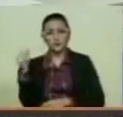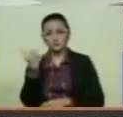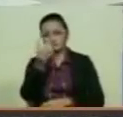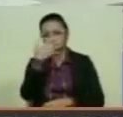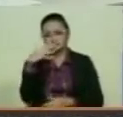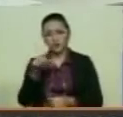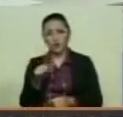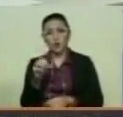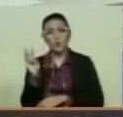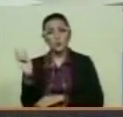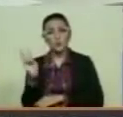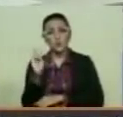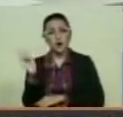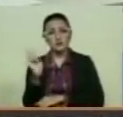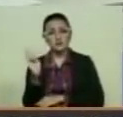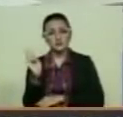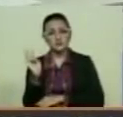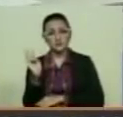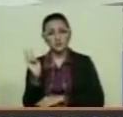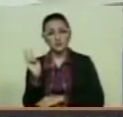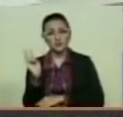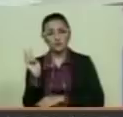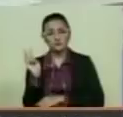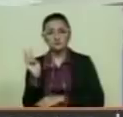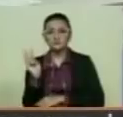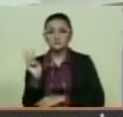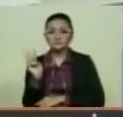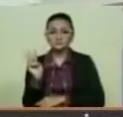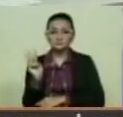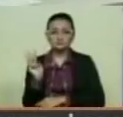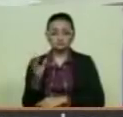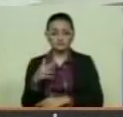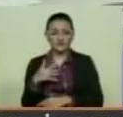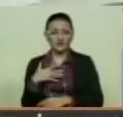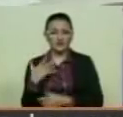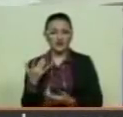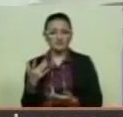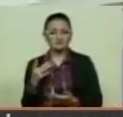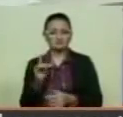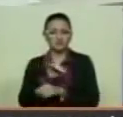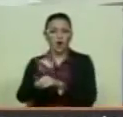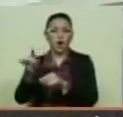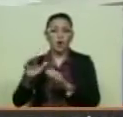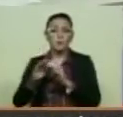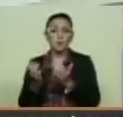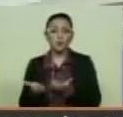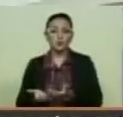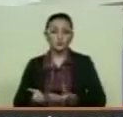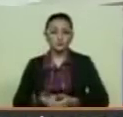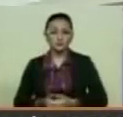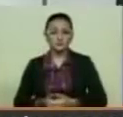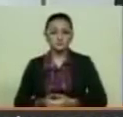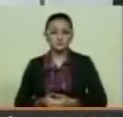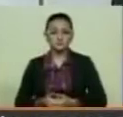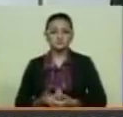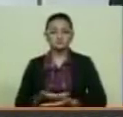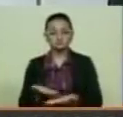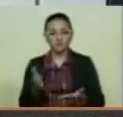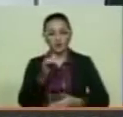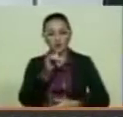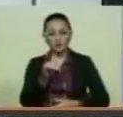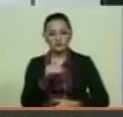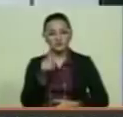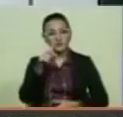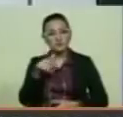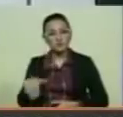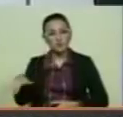desde Washington pretenden venderle de forma muy barata al mundo. Así que son noticias para nuestro pueblo,